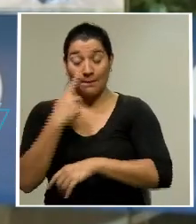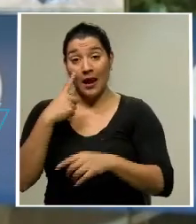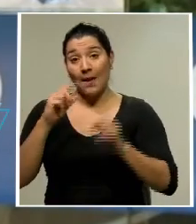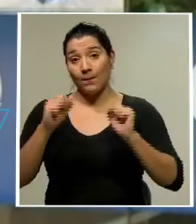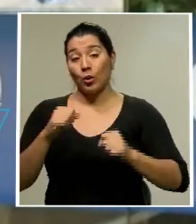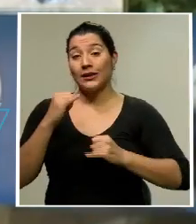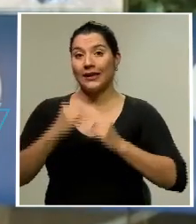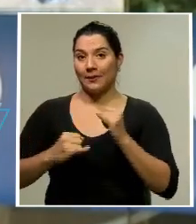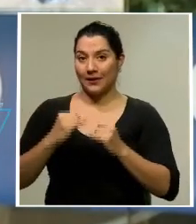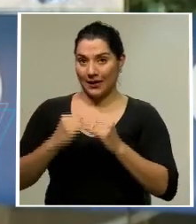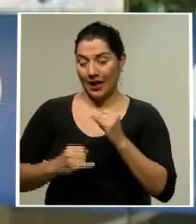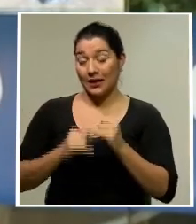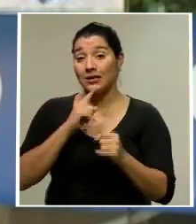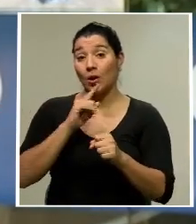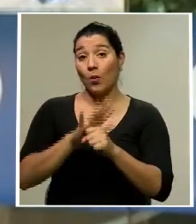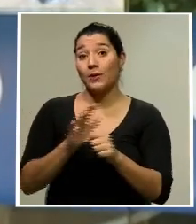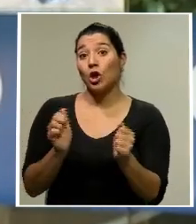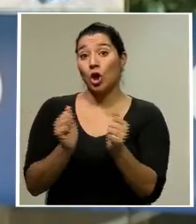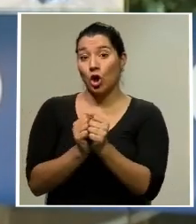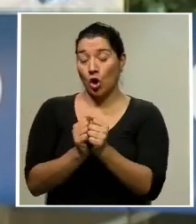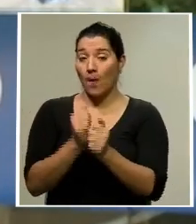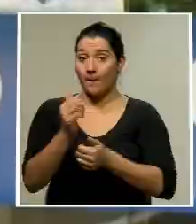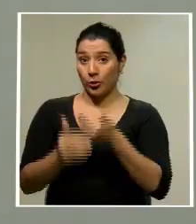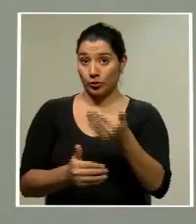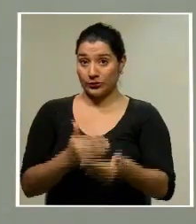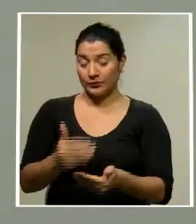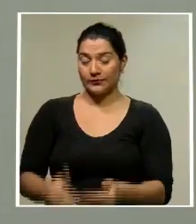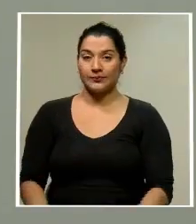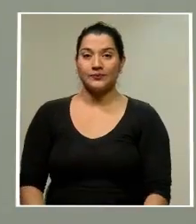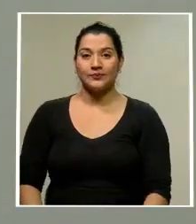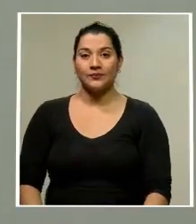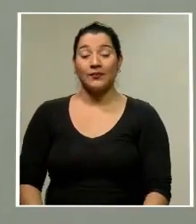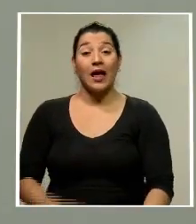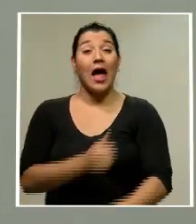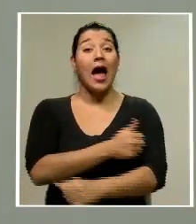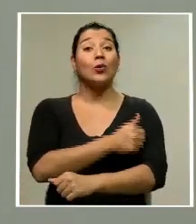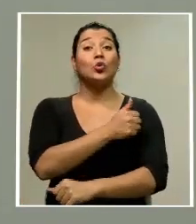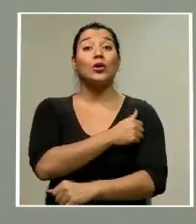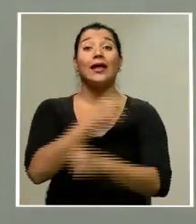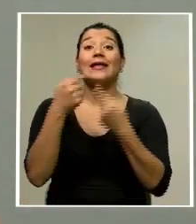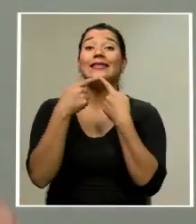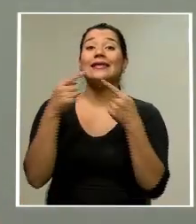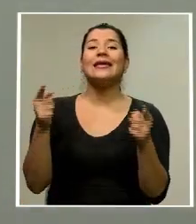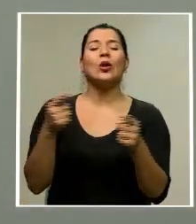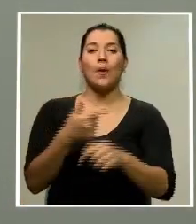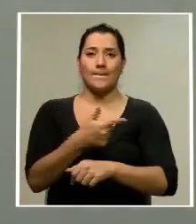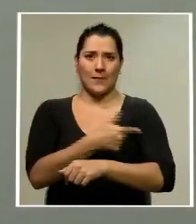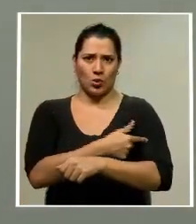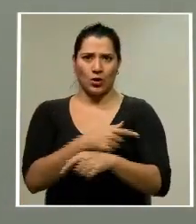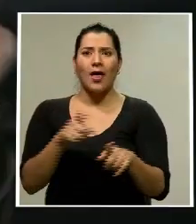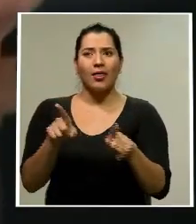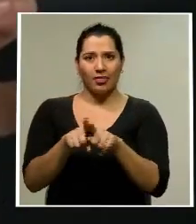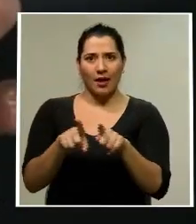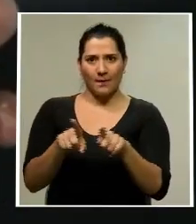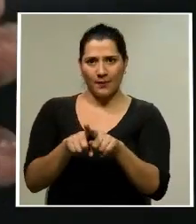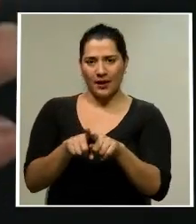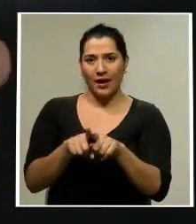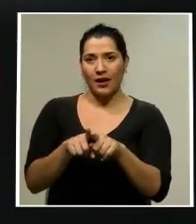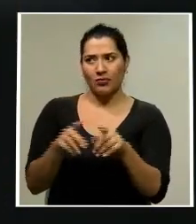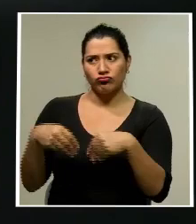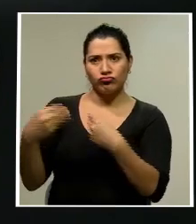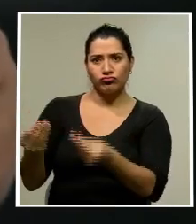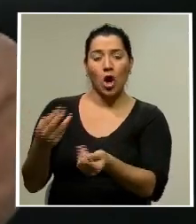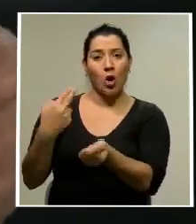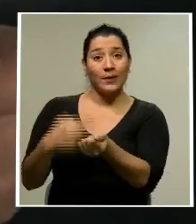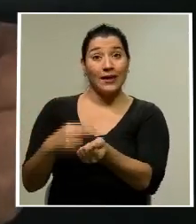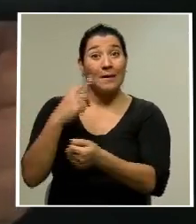terminar de cumplir con el tratamiento, ¿verdad? Las autoridades recordaron que las vacunas también estarán disponibles en hospitales para